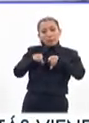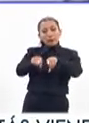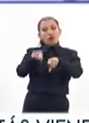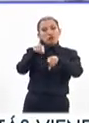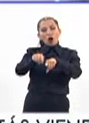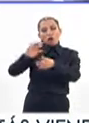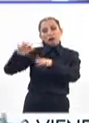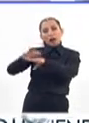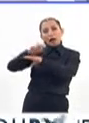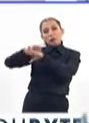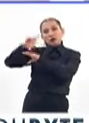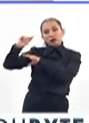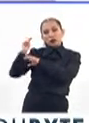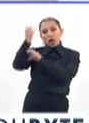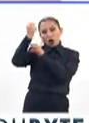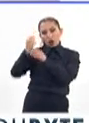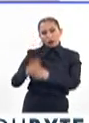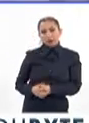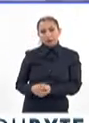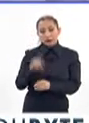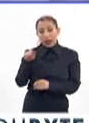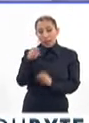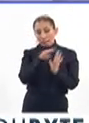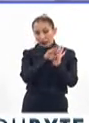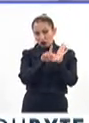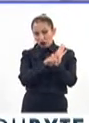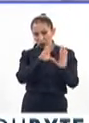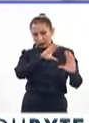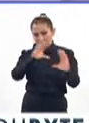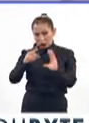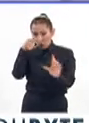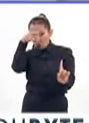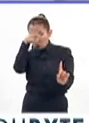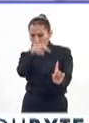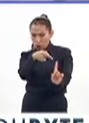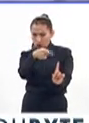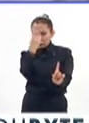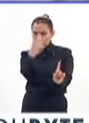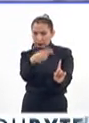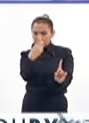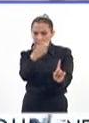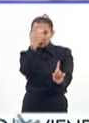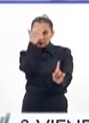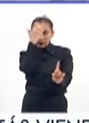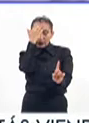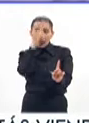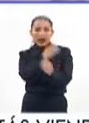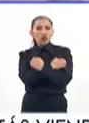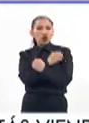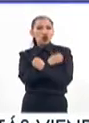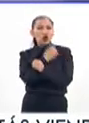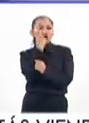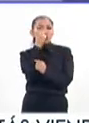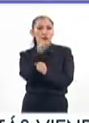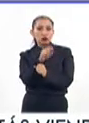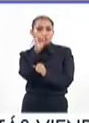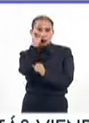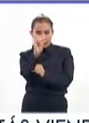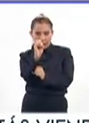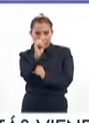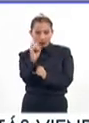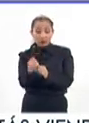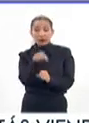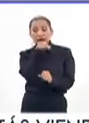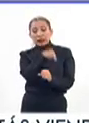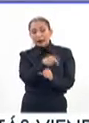a la revolución tecnológica. Al método de enseñanza en una sola dirección se le conoce como Educación 1.0,